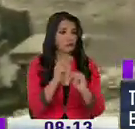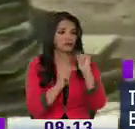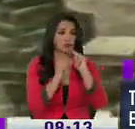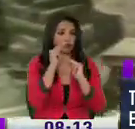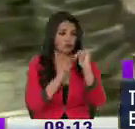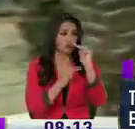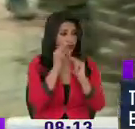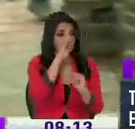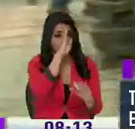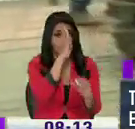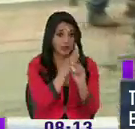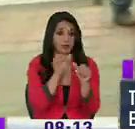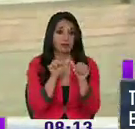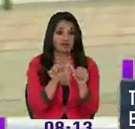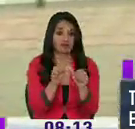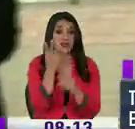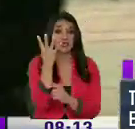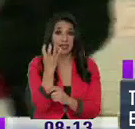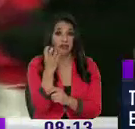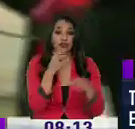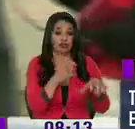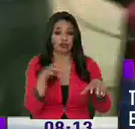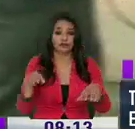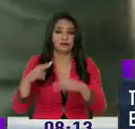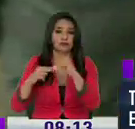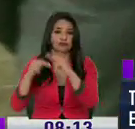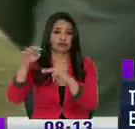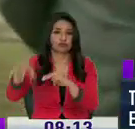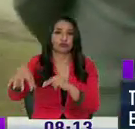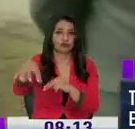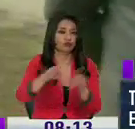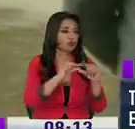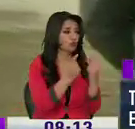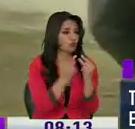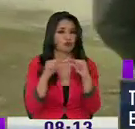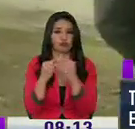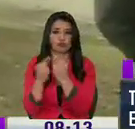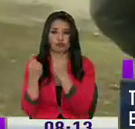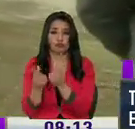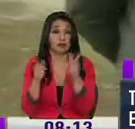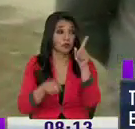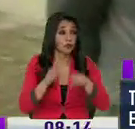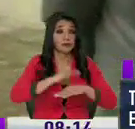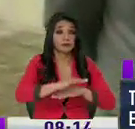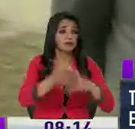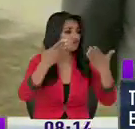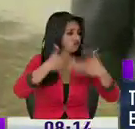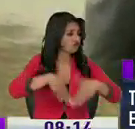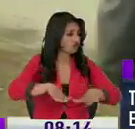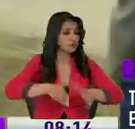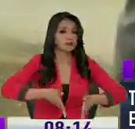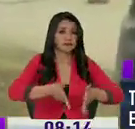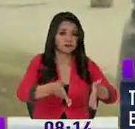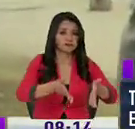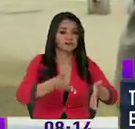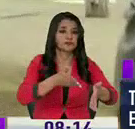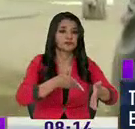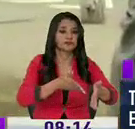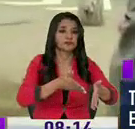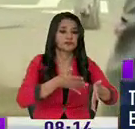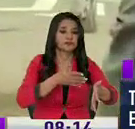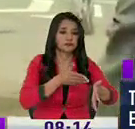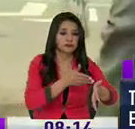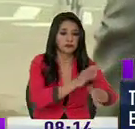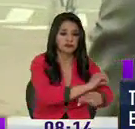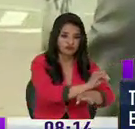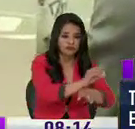es mantener permanente 14 frentes de trabajo. Es importante indicar que ya terminamos algunas vías. Están terminadas la Mariscal Sucre, la